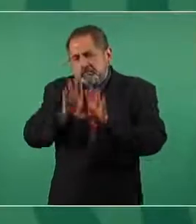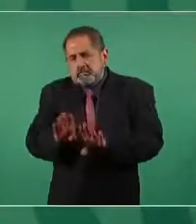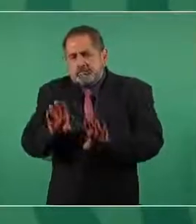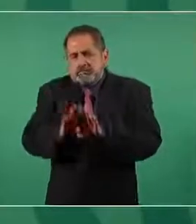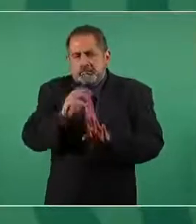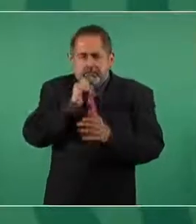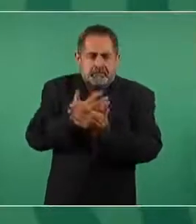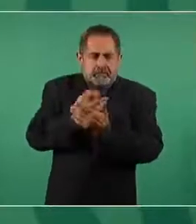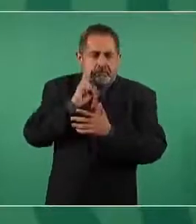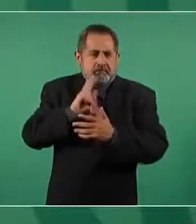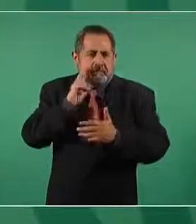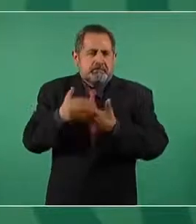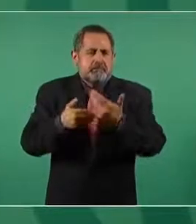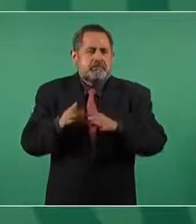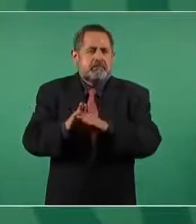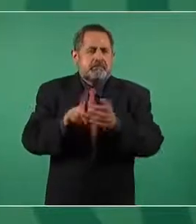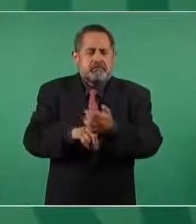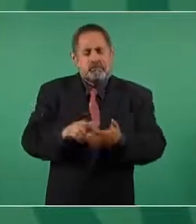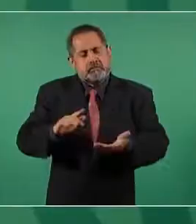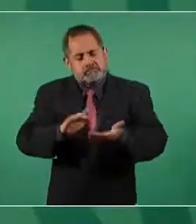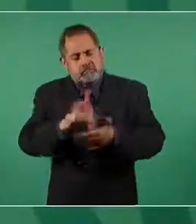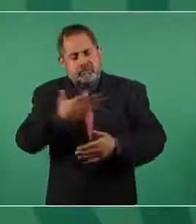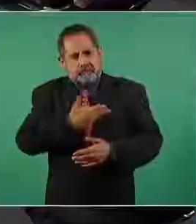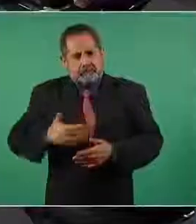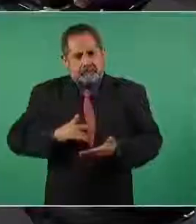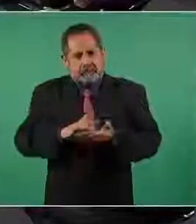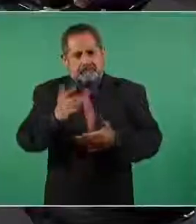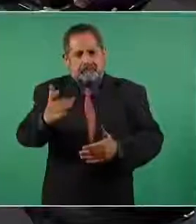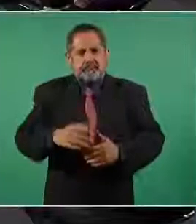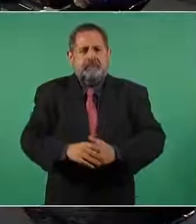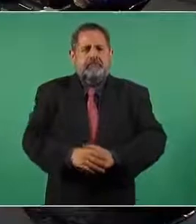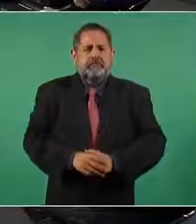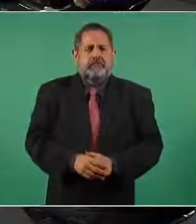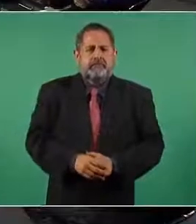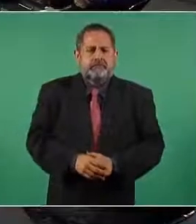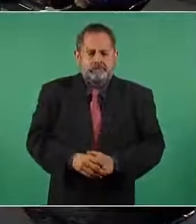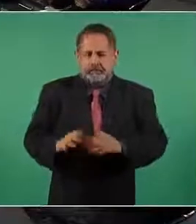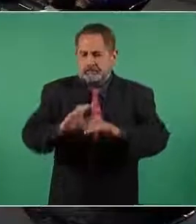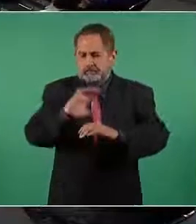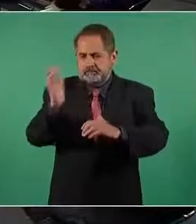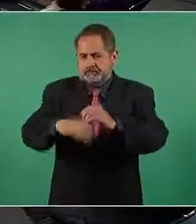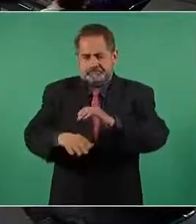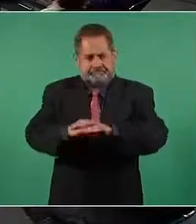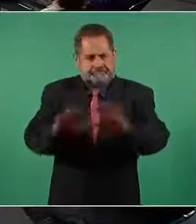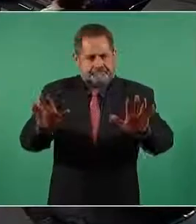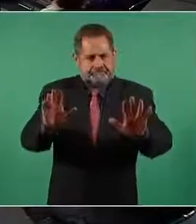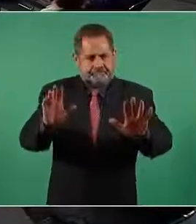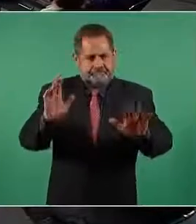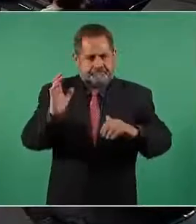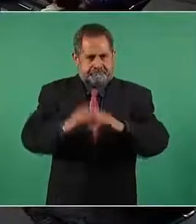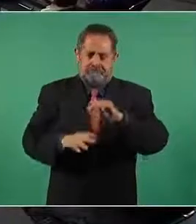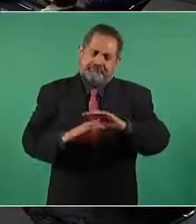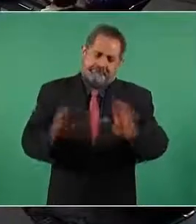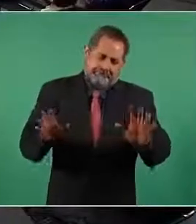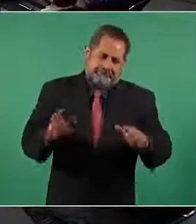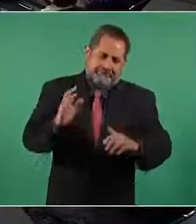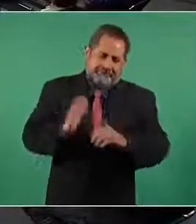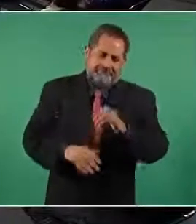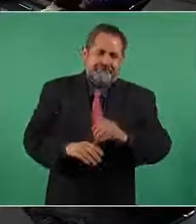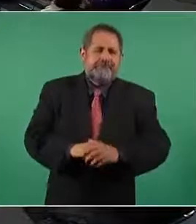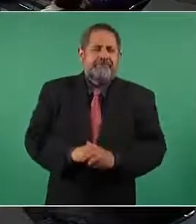va a llevar a cabo. Gracias, presidente. Ya terminamos. Ya.